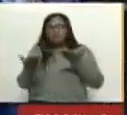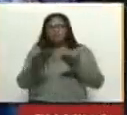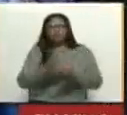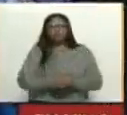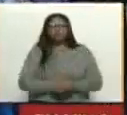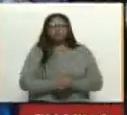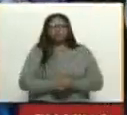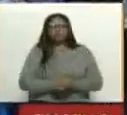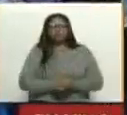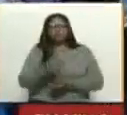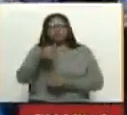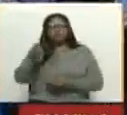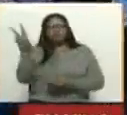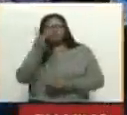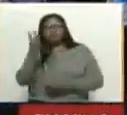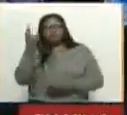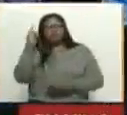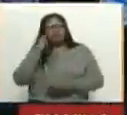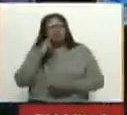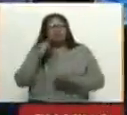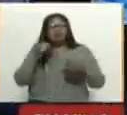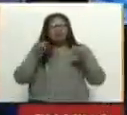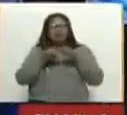a la Venezuela bolivariana